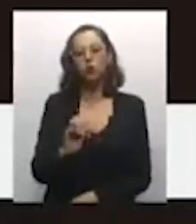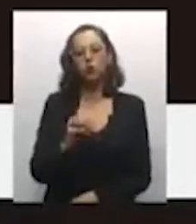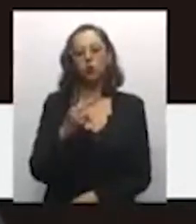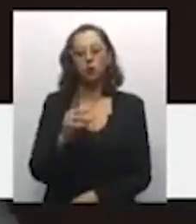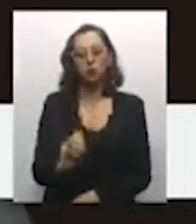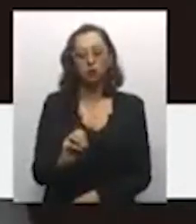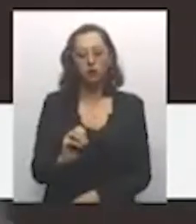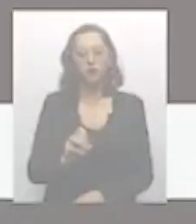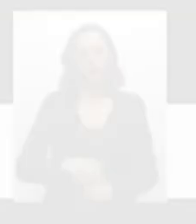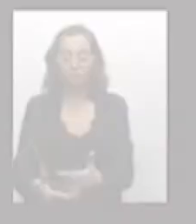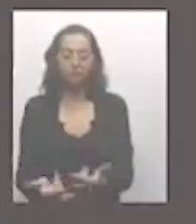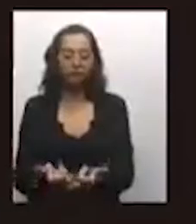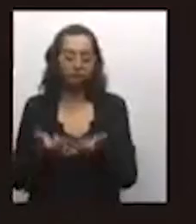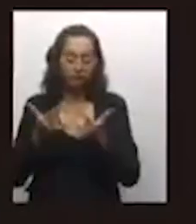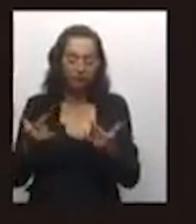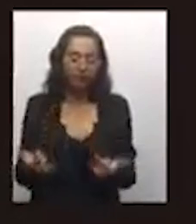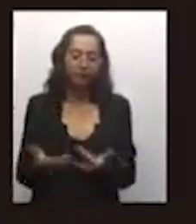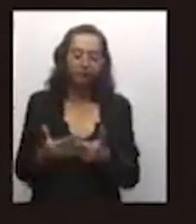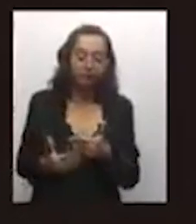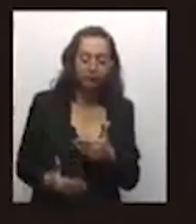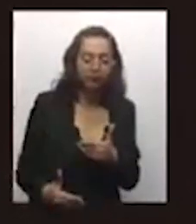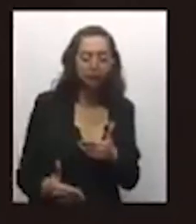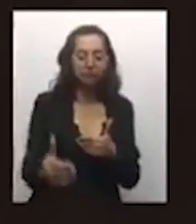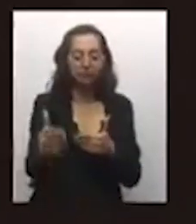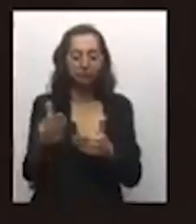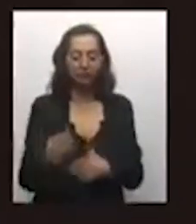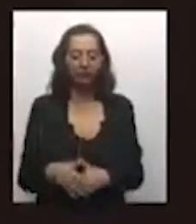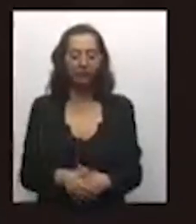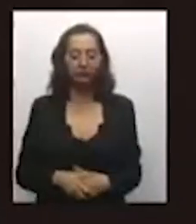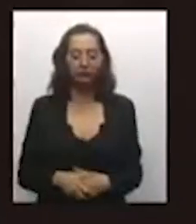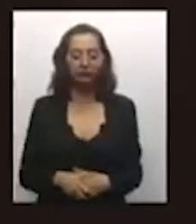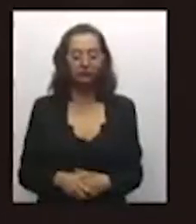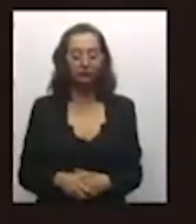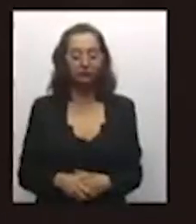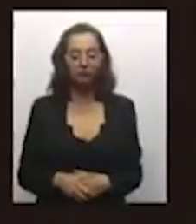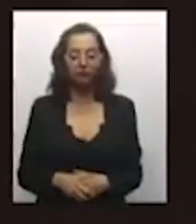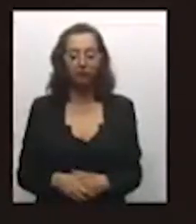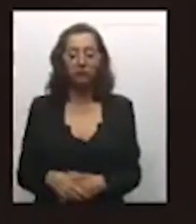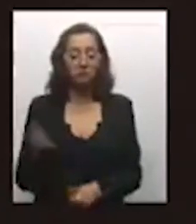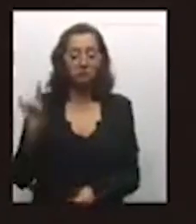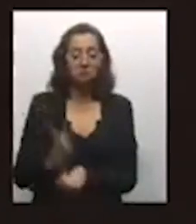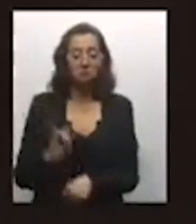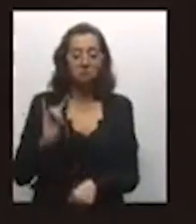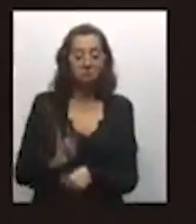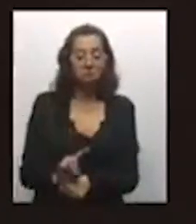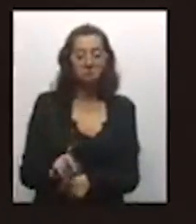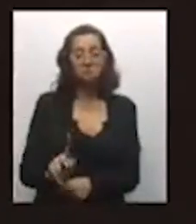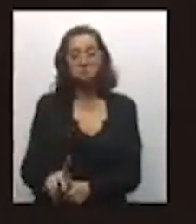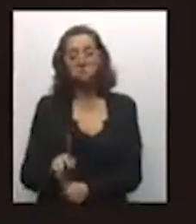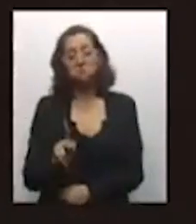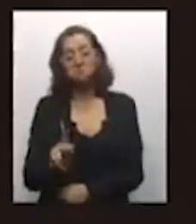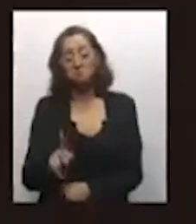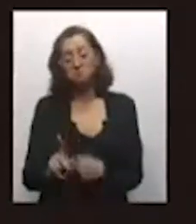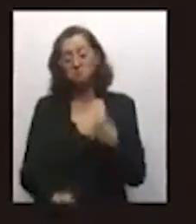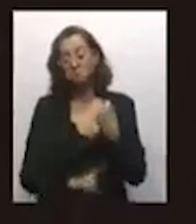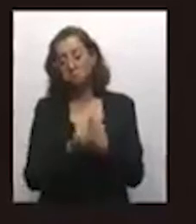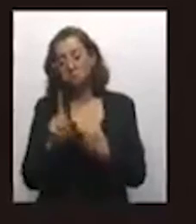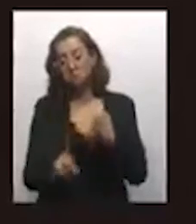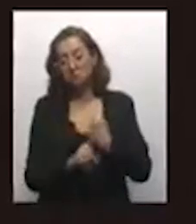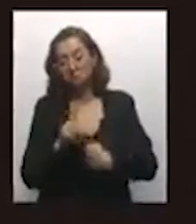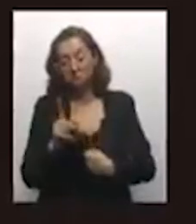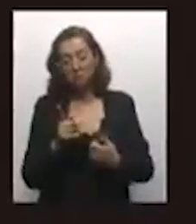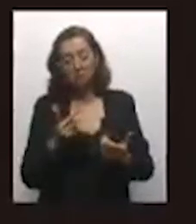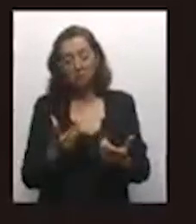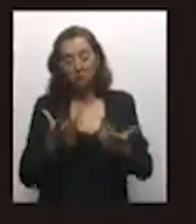otros no podemos permitirnos fingir que la solución del problema de la